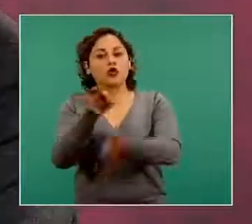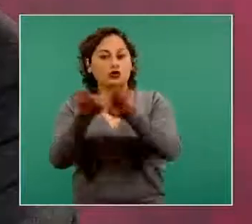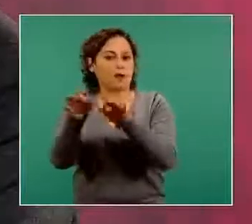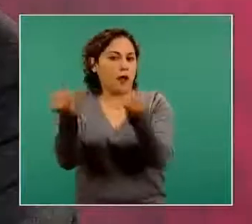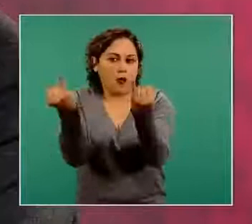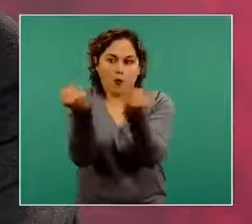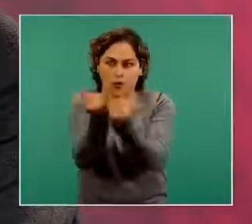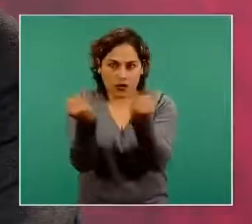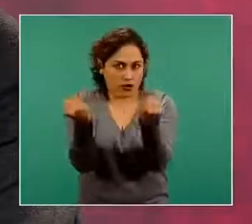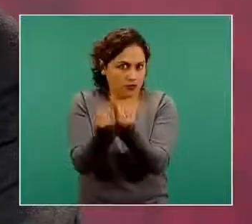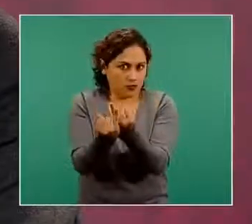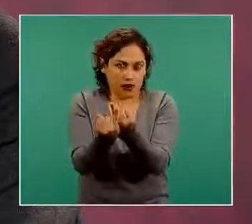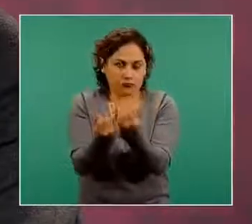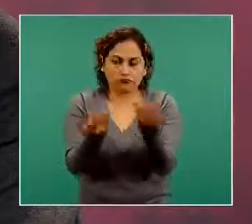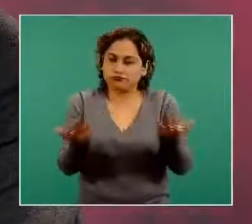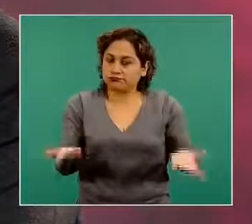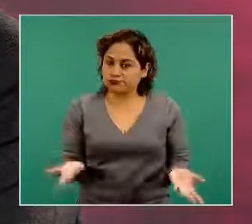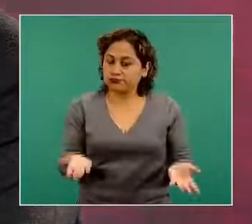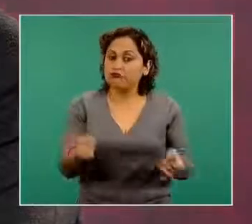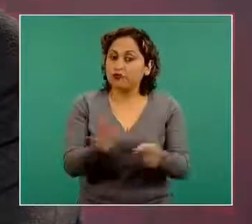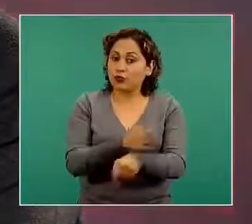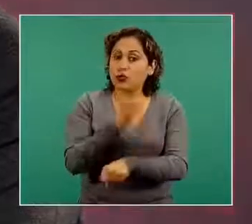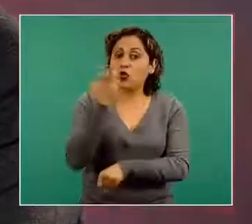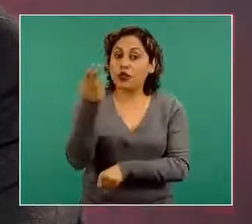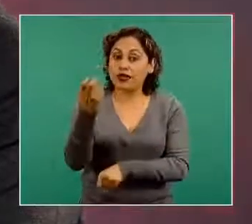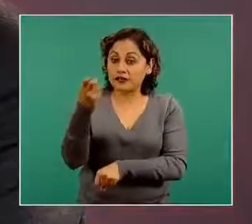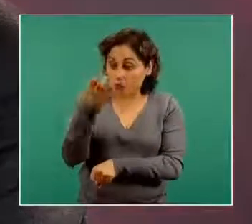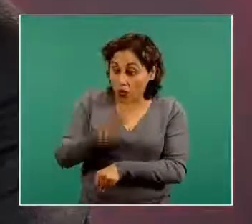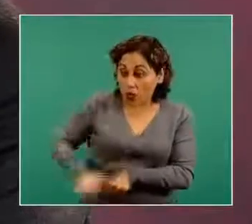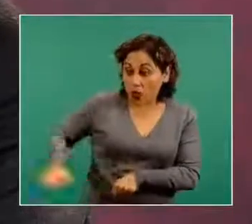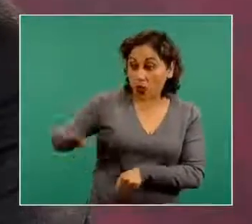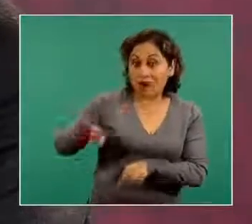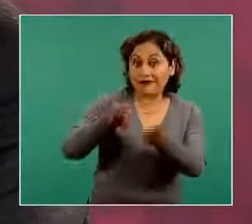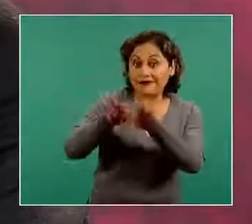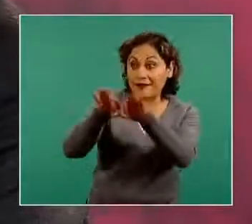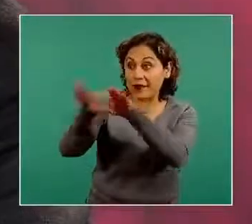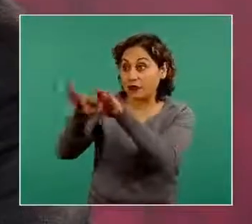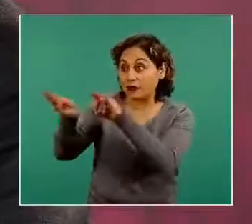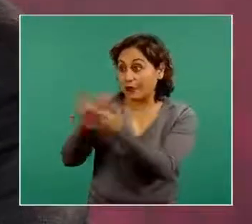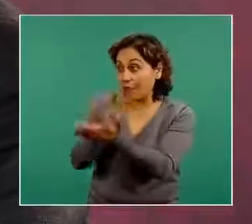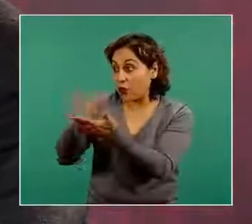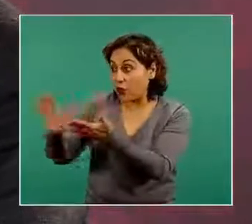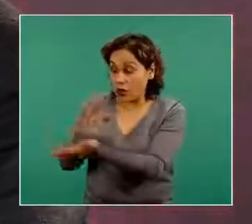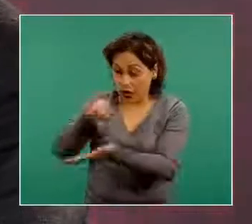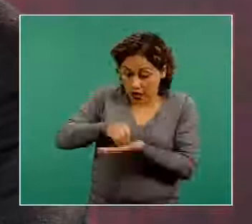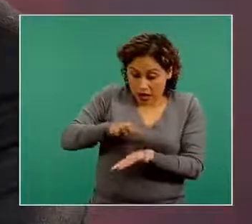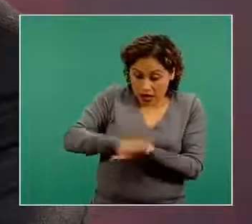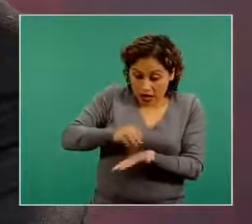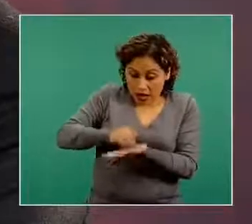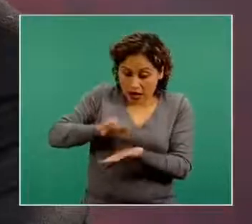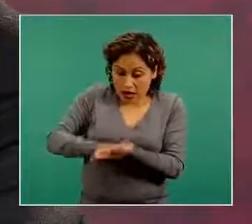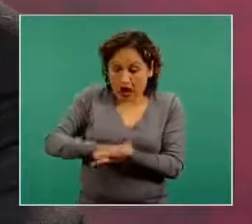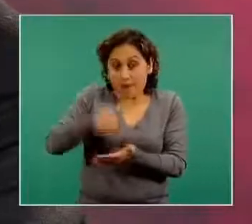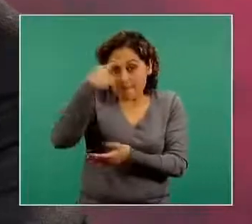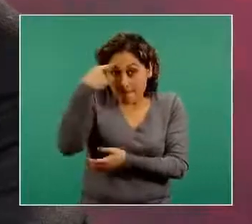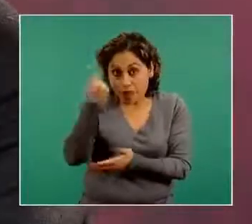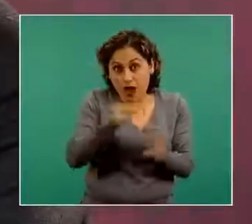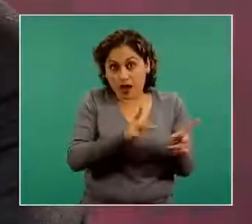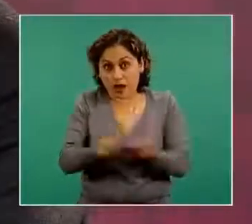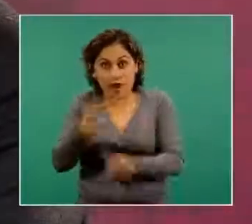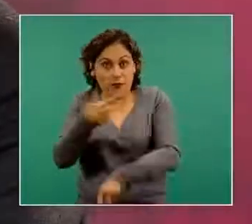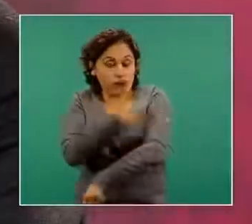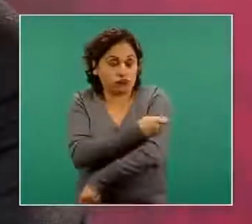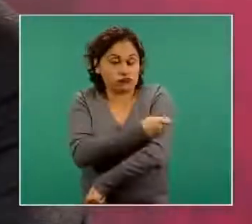ocupaciones. Entonces, no está considerado en el plan individualizado por ocupación, pero todos y